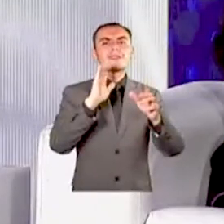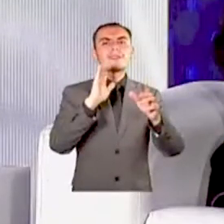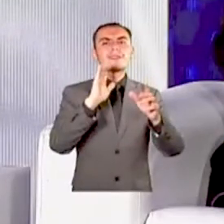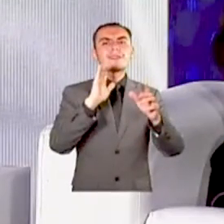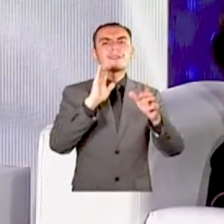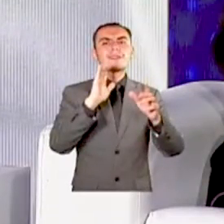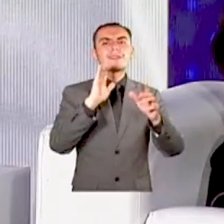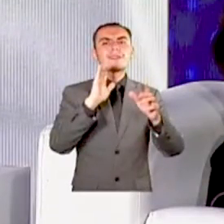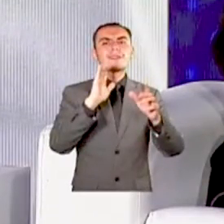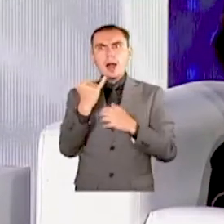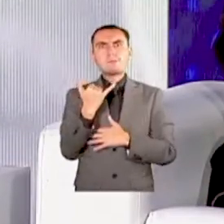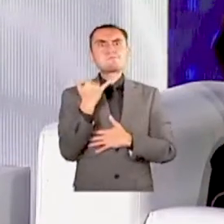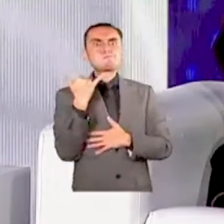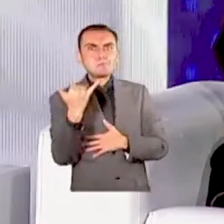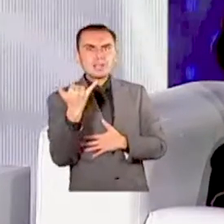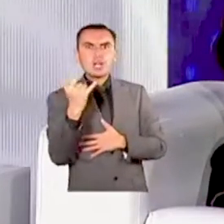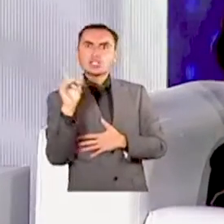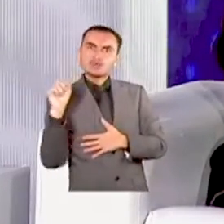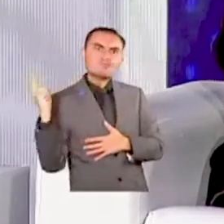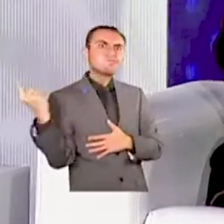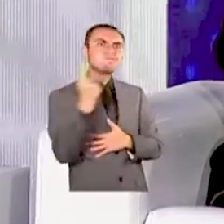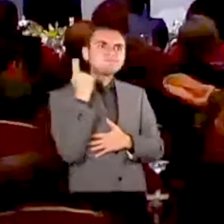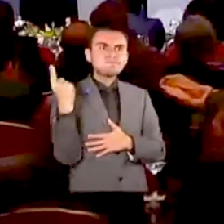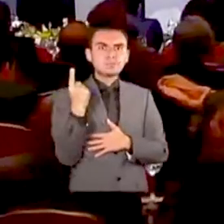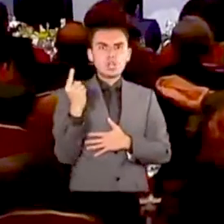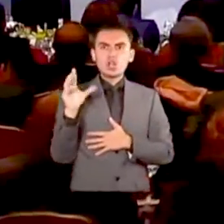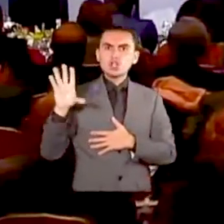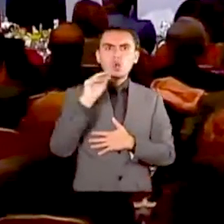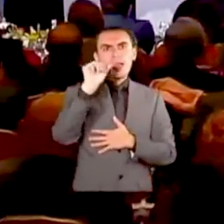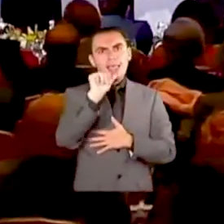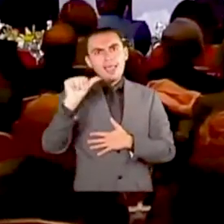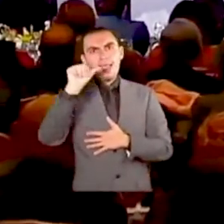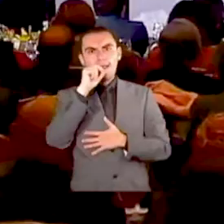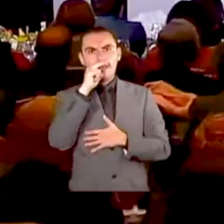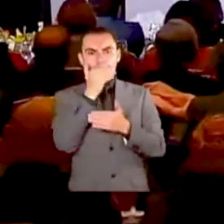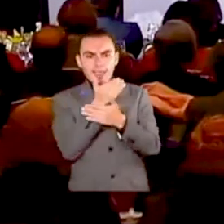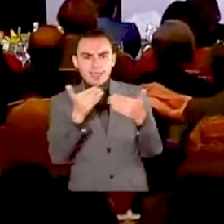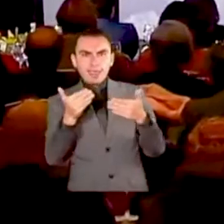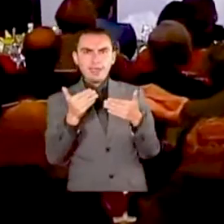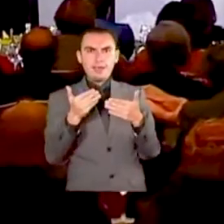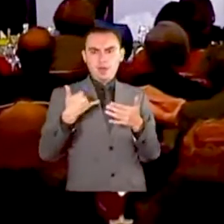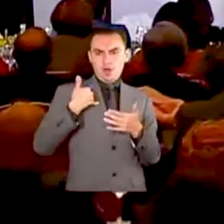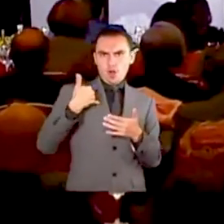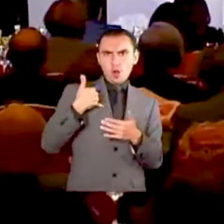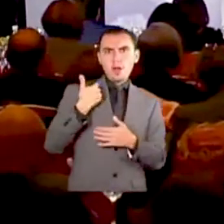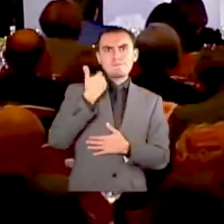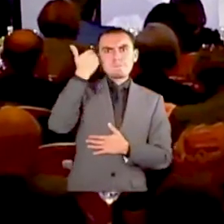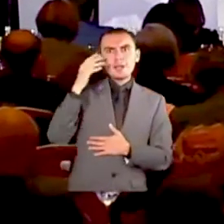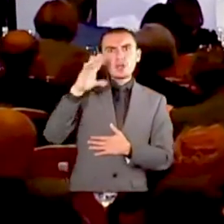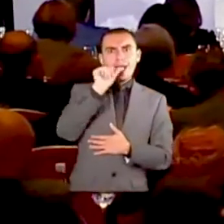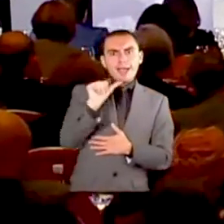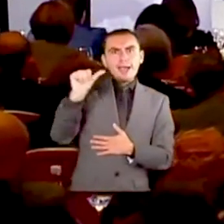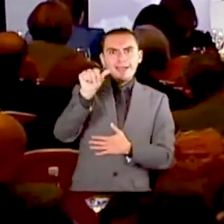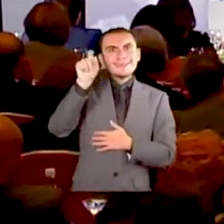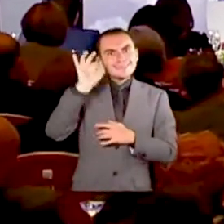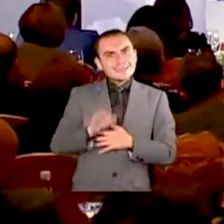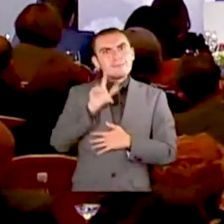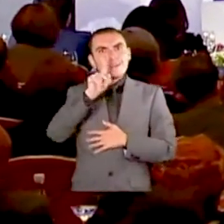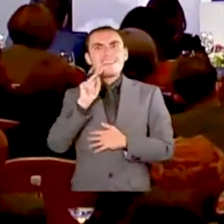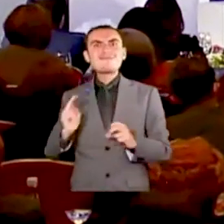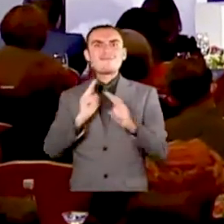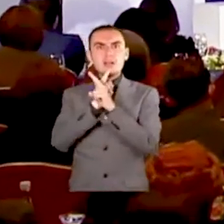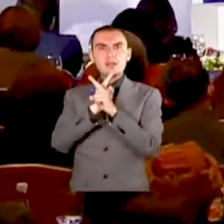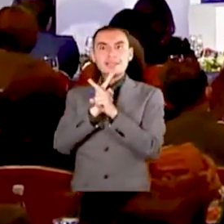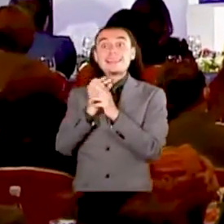situación que sufrimos las mujeres y niñas del país y que se vio aumentada por esa situación de